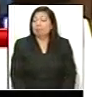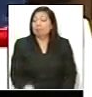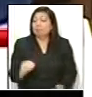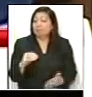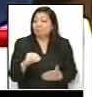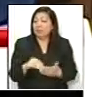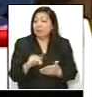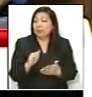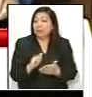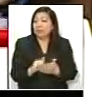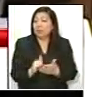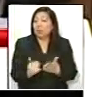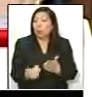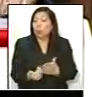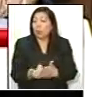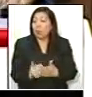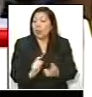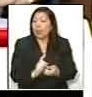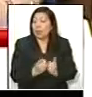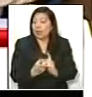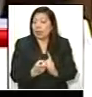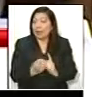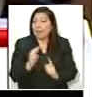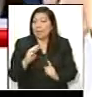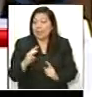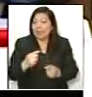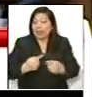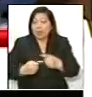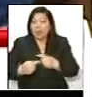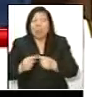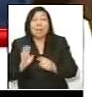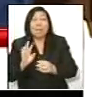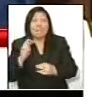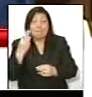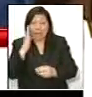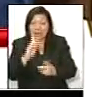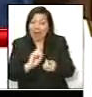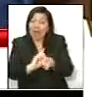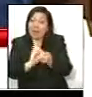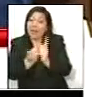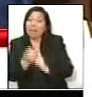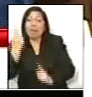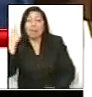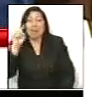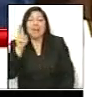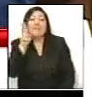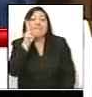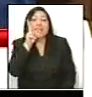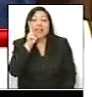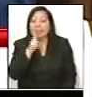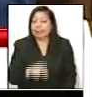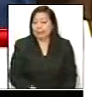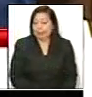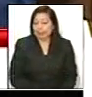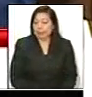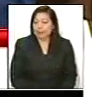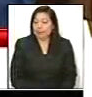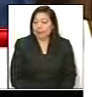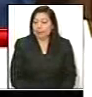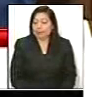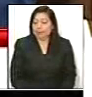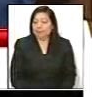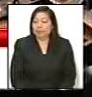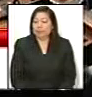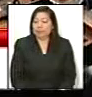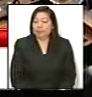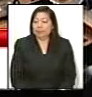a consideración un cambio de miércoles a viernes en la sesión ordinaria. ¿Ya? Congresista Costa, si es muy breve, por favor. Presidente,